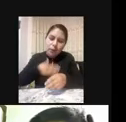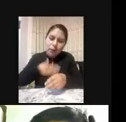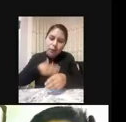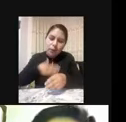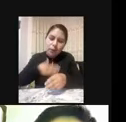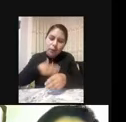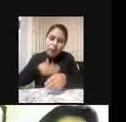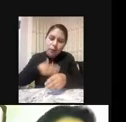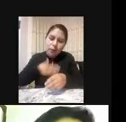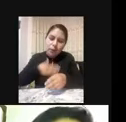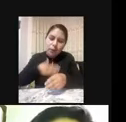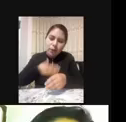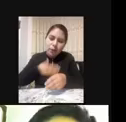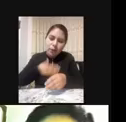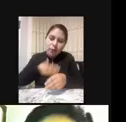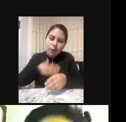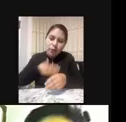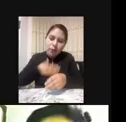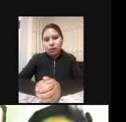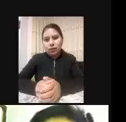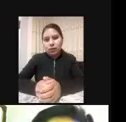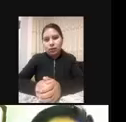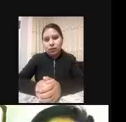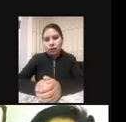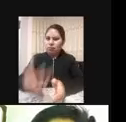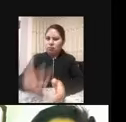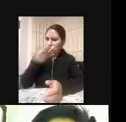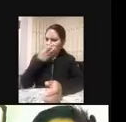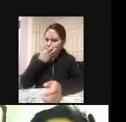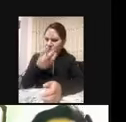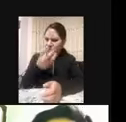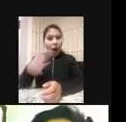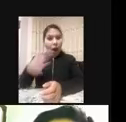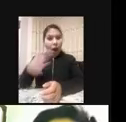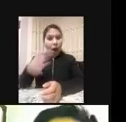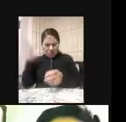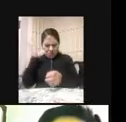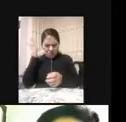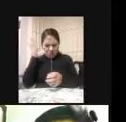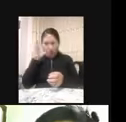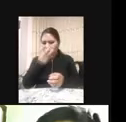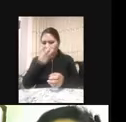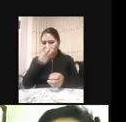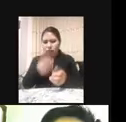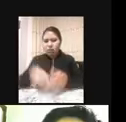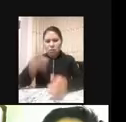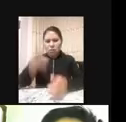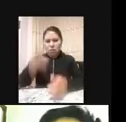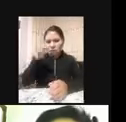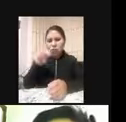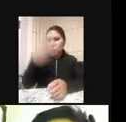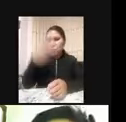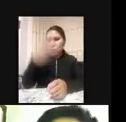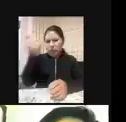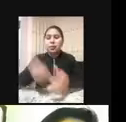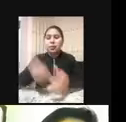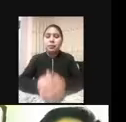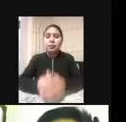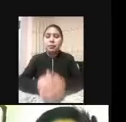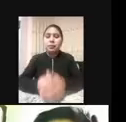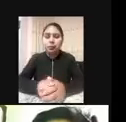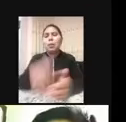oración larga, la Margarita va a entender enojar. Va a decir, ah, mi mamá está enojada. Pero no va a entender por qué. Si le decimos, siéntate,